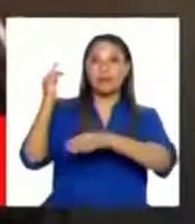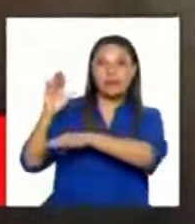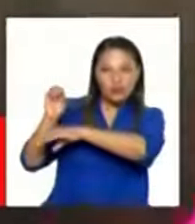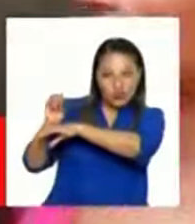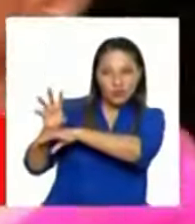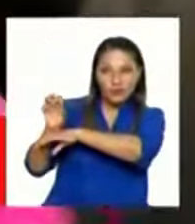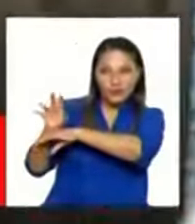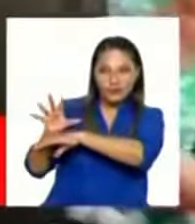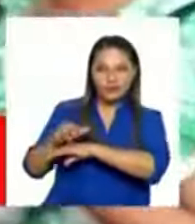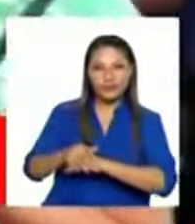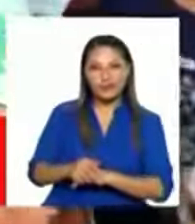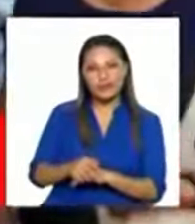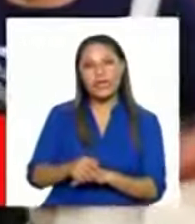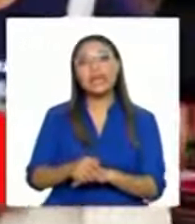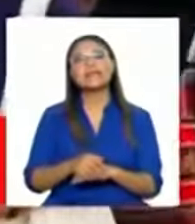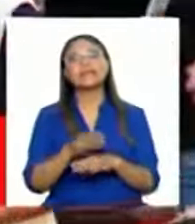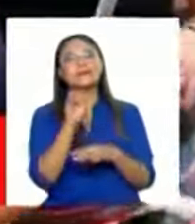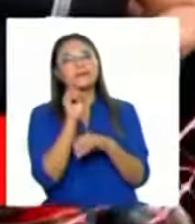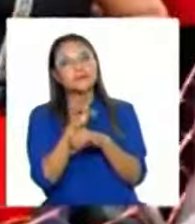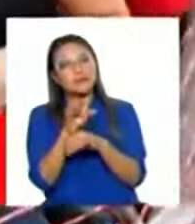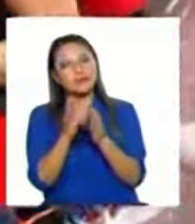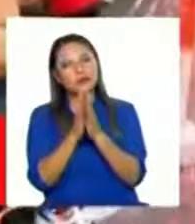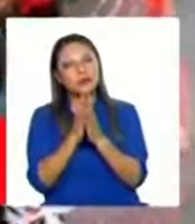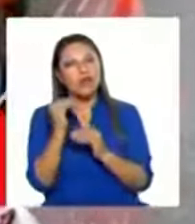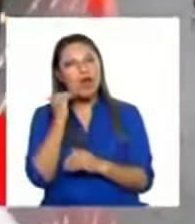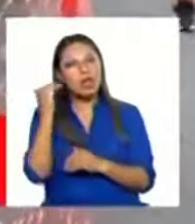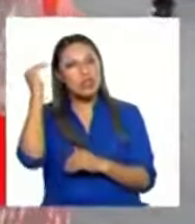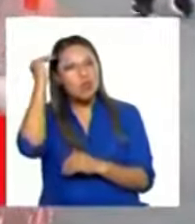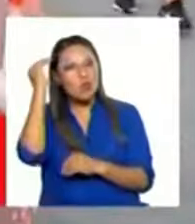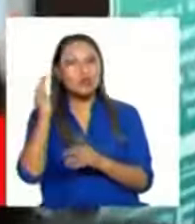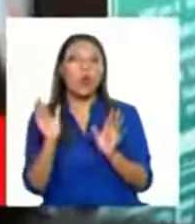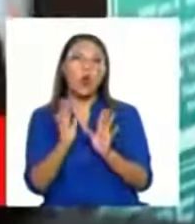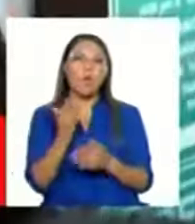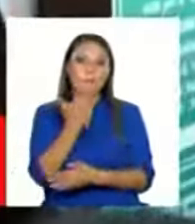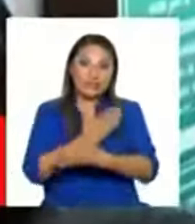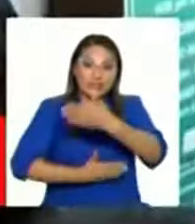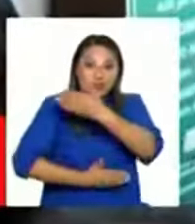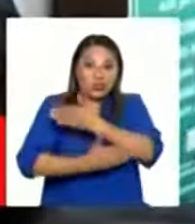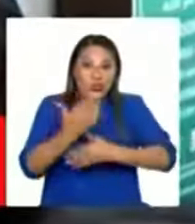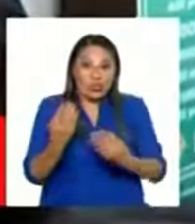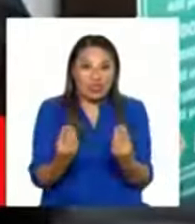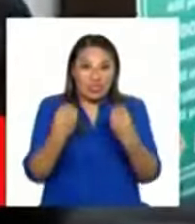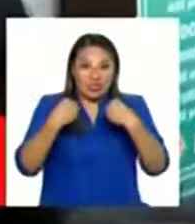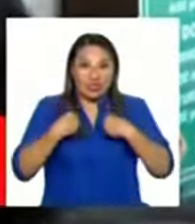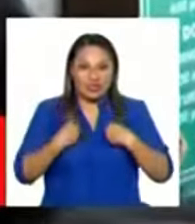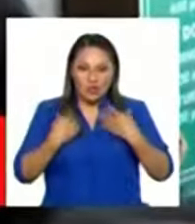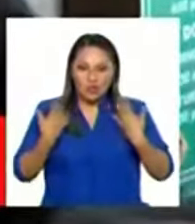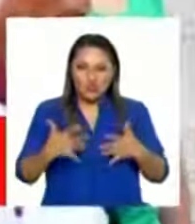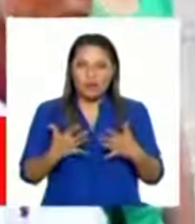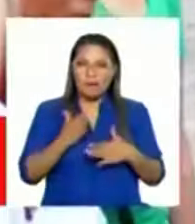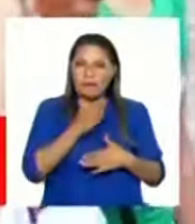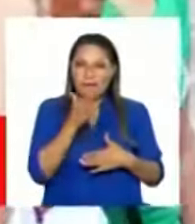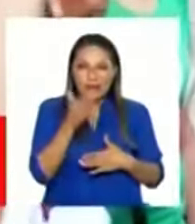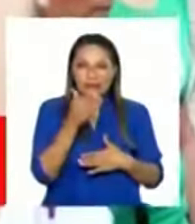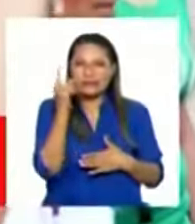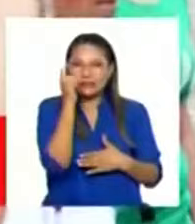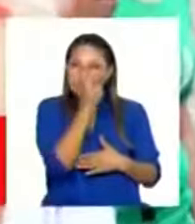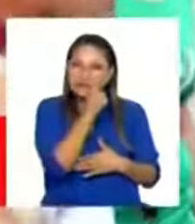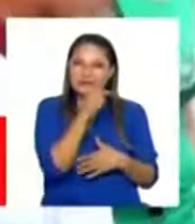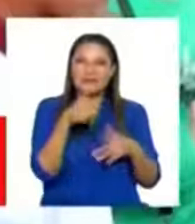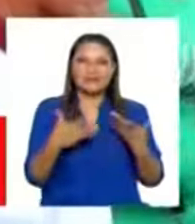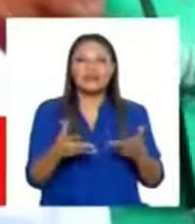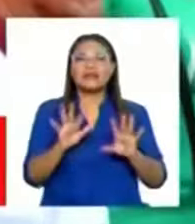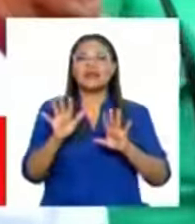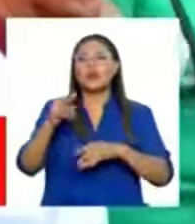recomendaciones. Las personas de la tercera edad o con alguna discapacidad que no les permite evacuar la iglesia, por favor